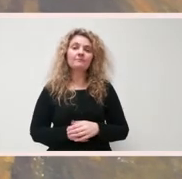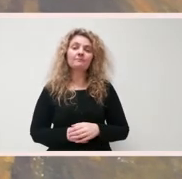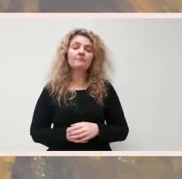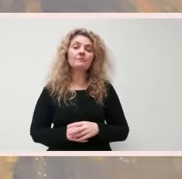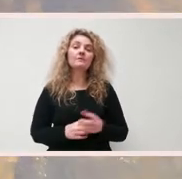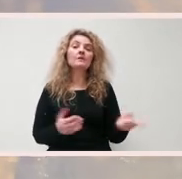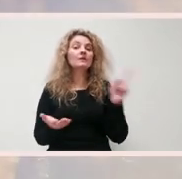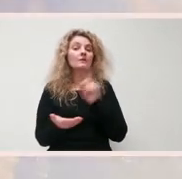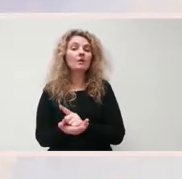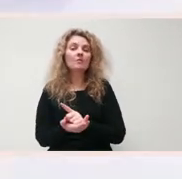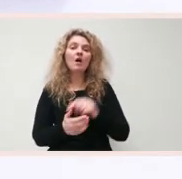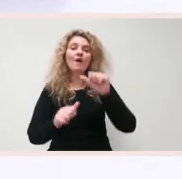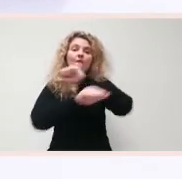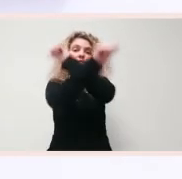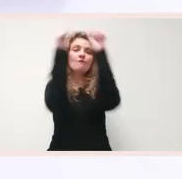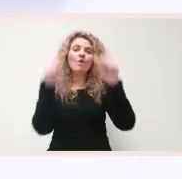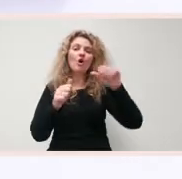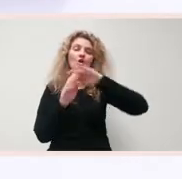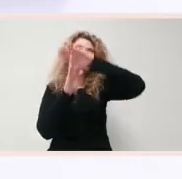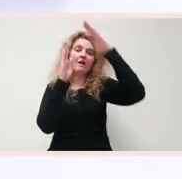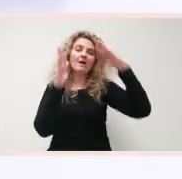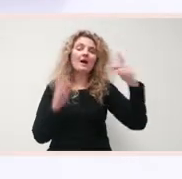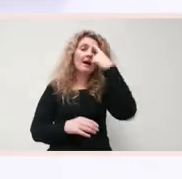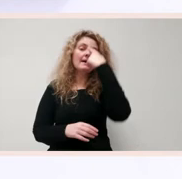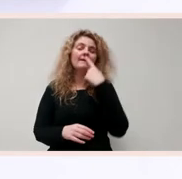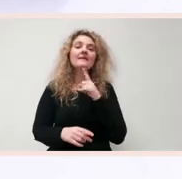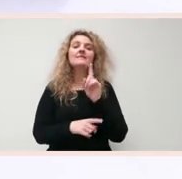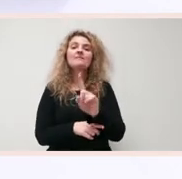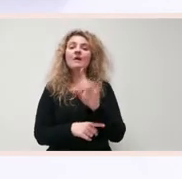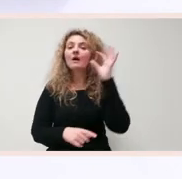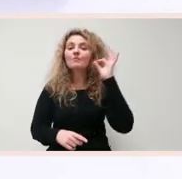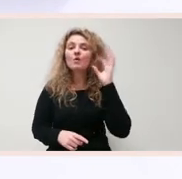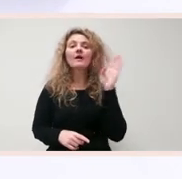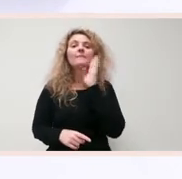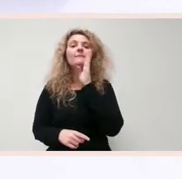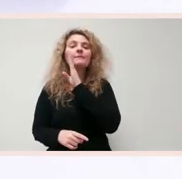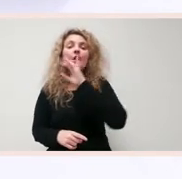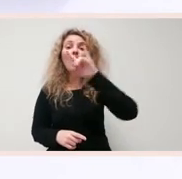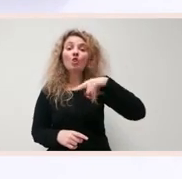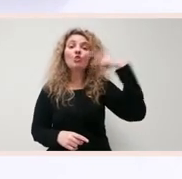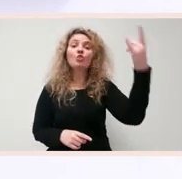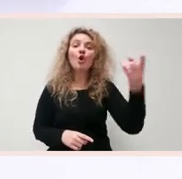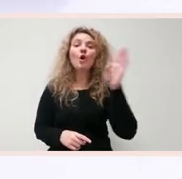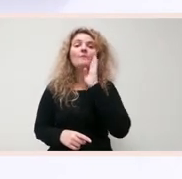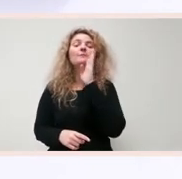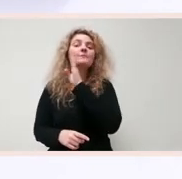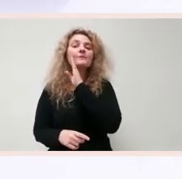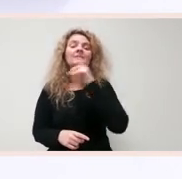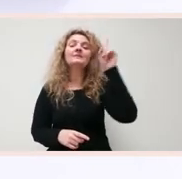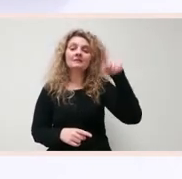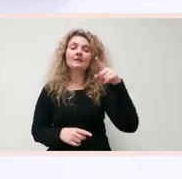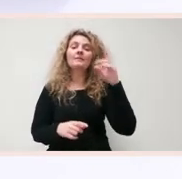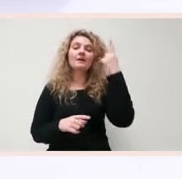graníticas, a imaxe da muller, da maternidade ou da dobre maternidade representada tamén nos animais do fondo,